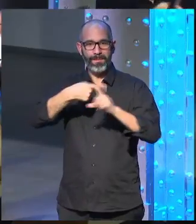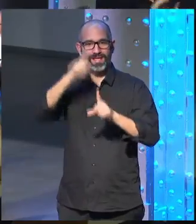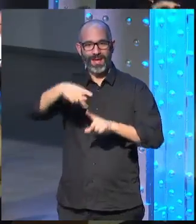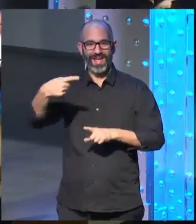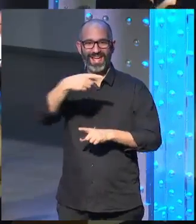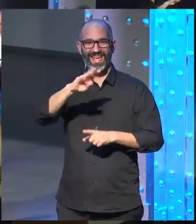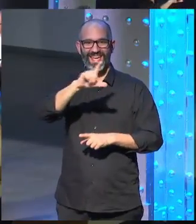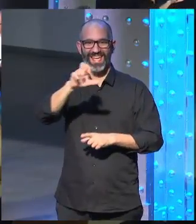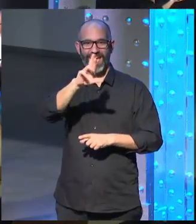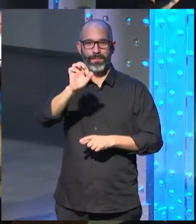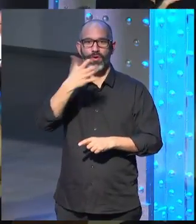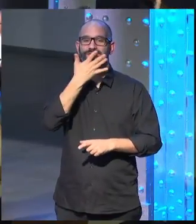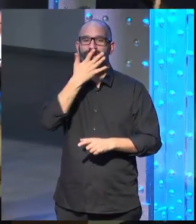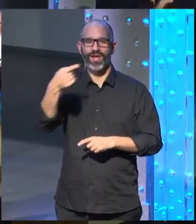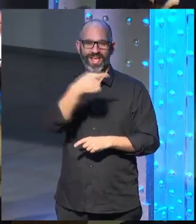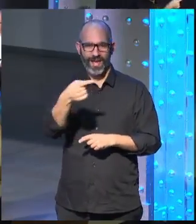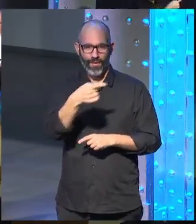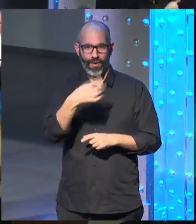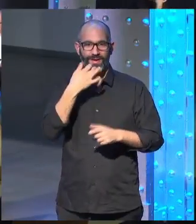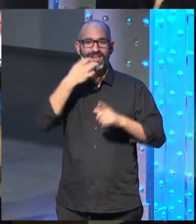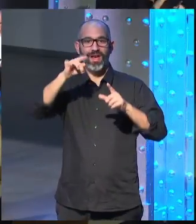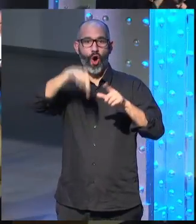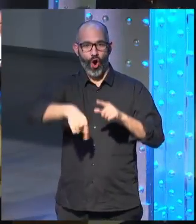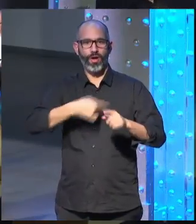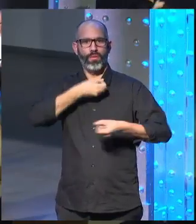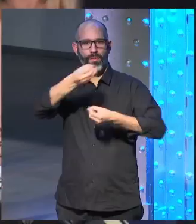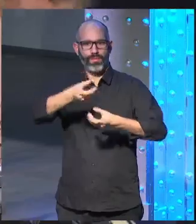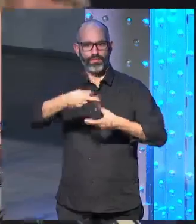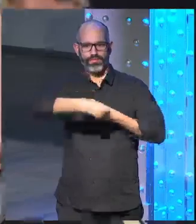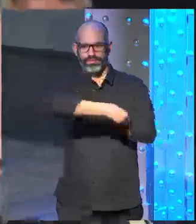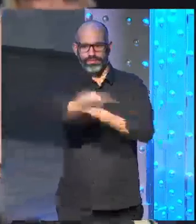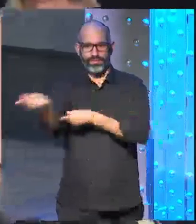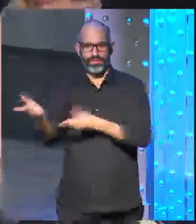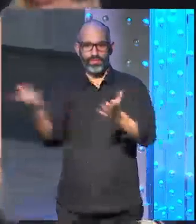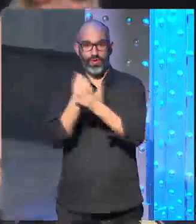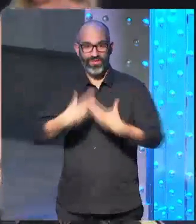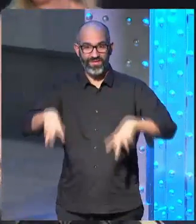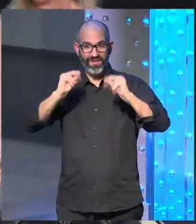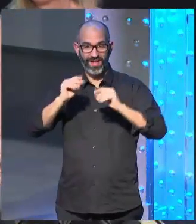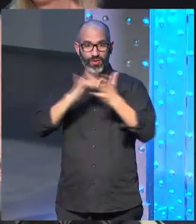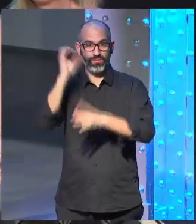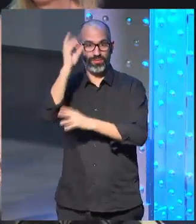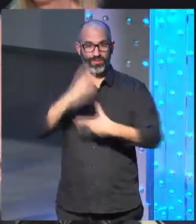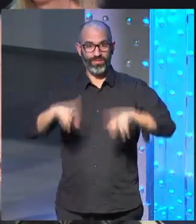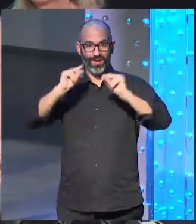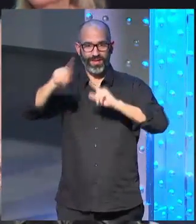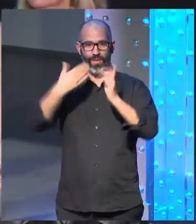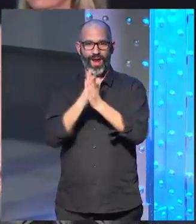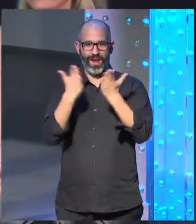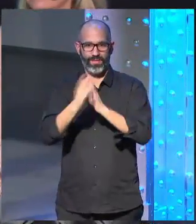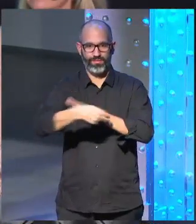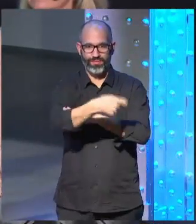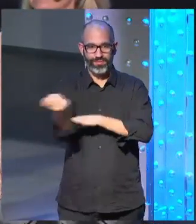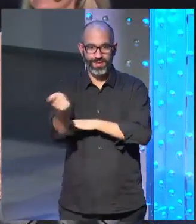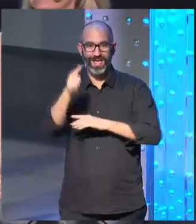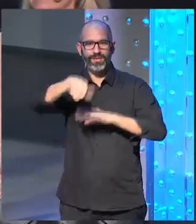de Haro, y que ya les digo, ya os digo, que se lo vamos a repartir a todos cuando acabe este evento. Este es el